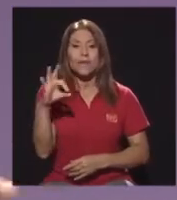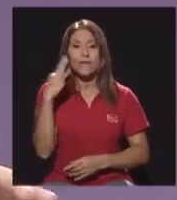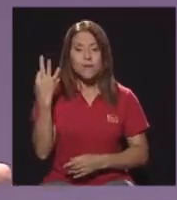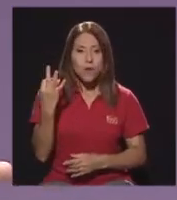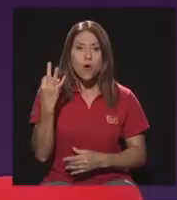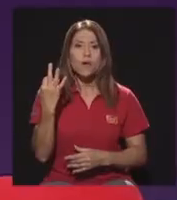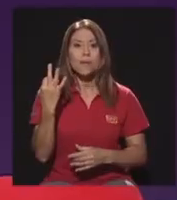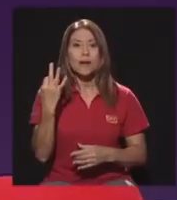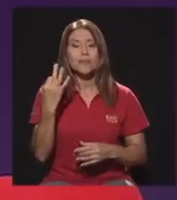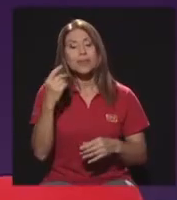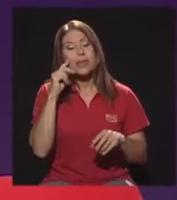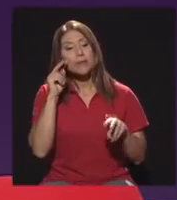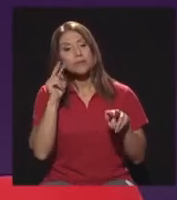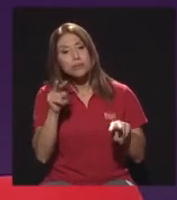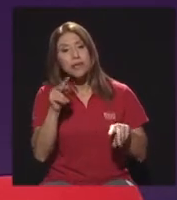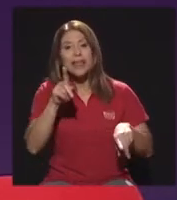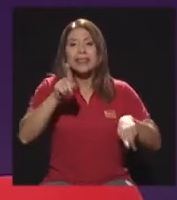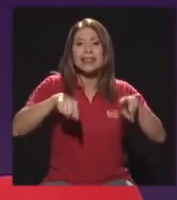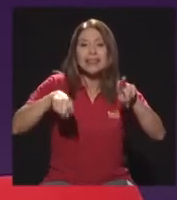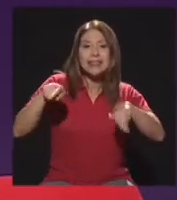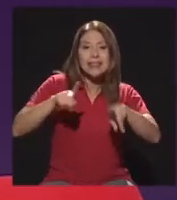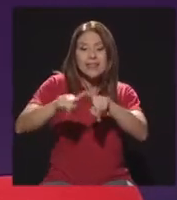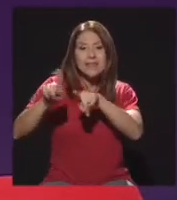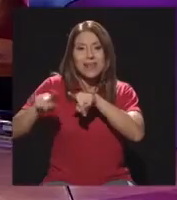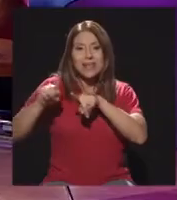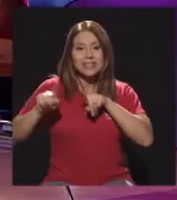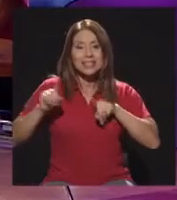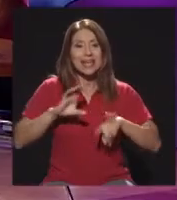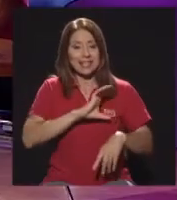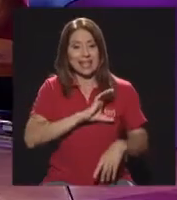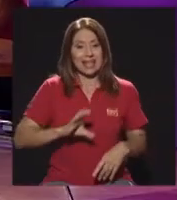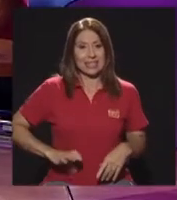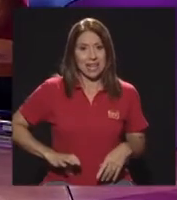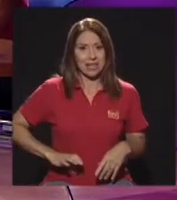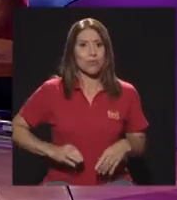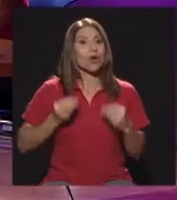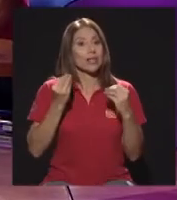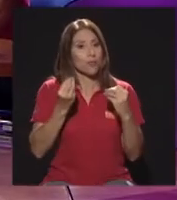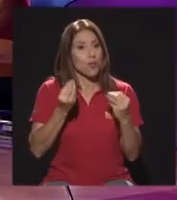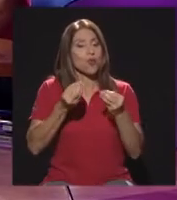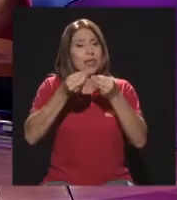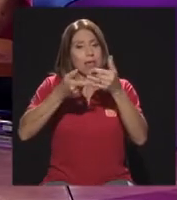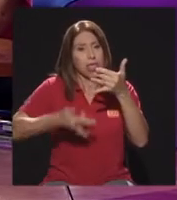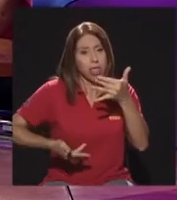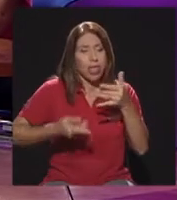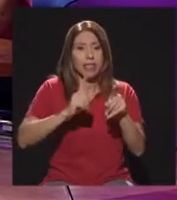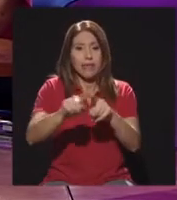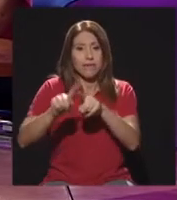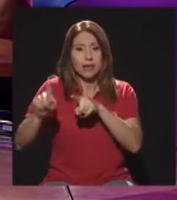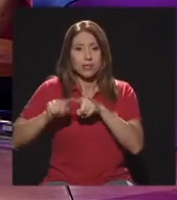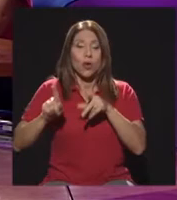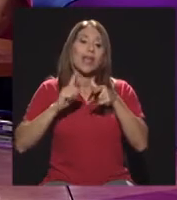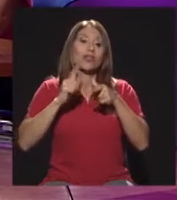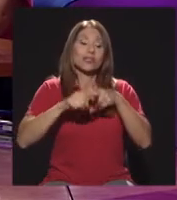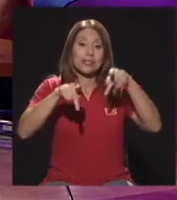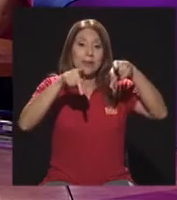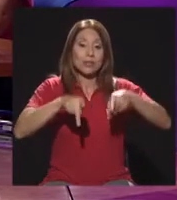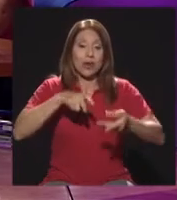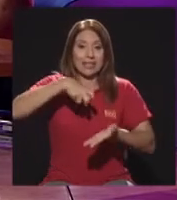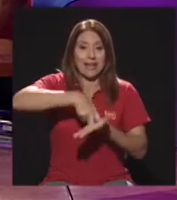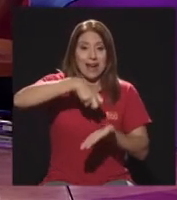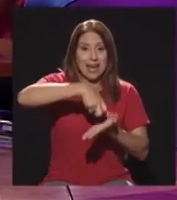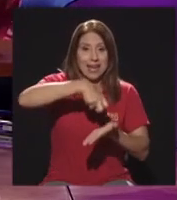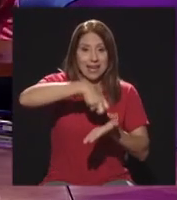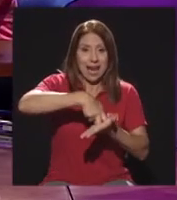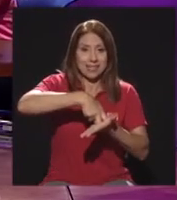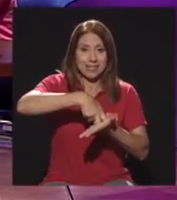las diferencias de el cristianismo que efectivamente es muy diverso entonces a las personas evangélicas se